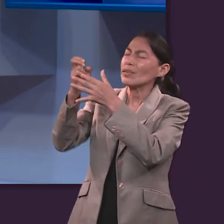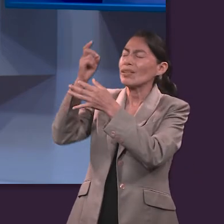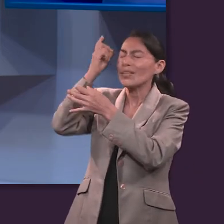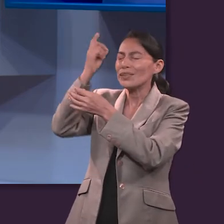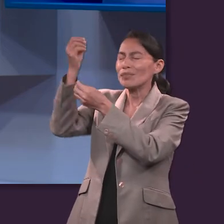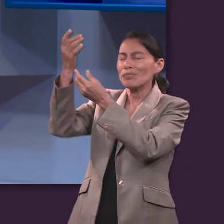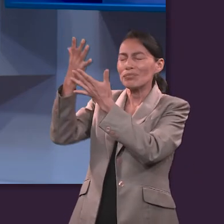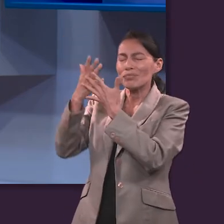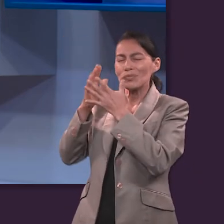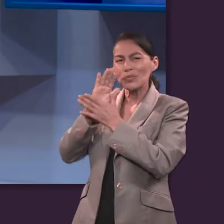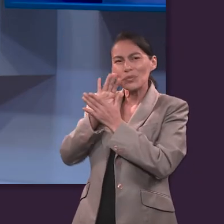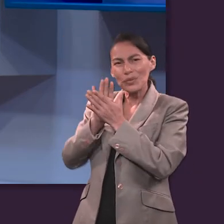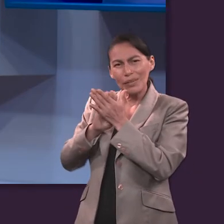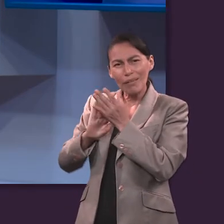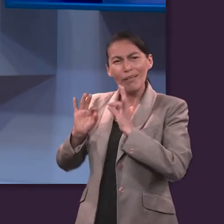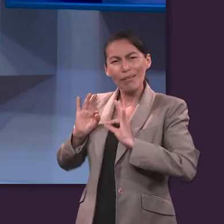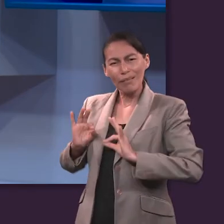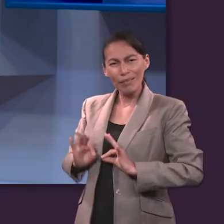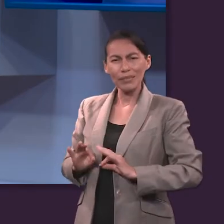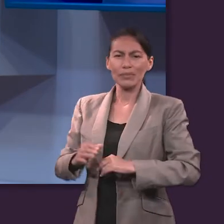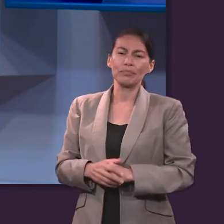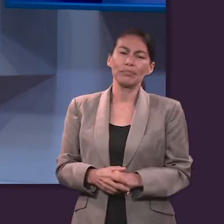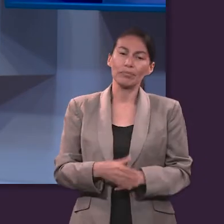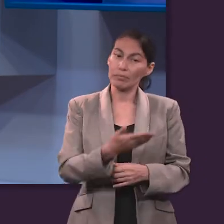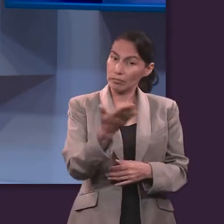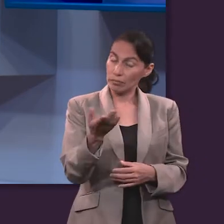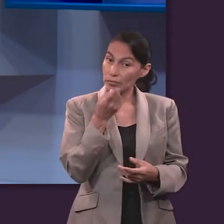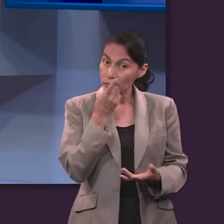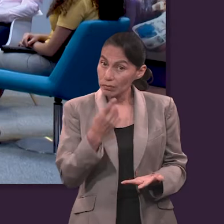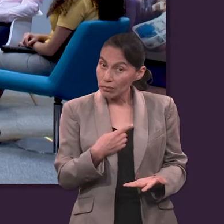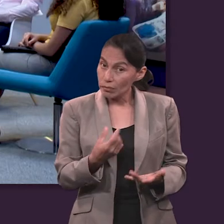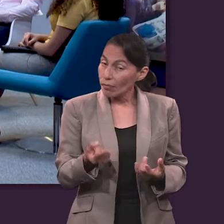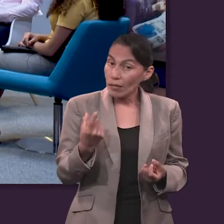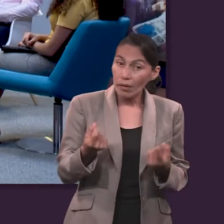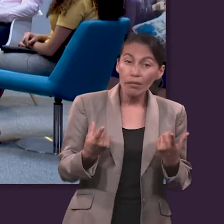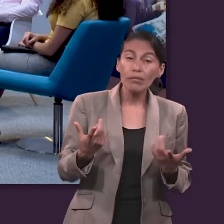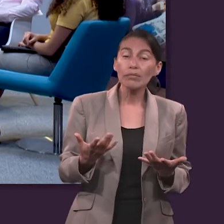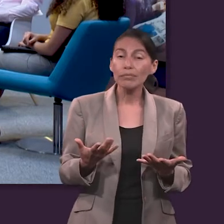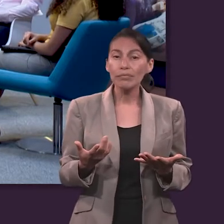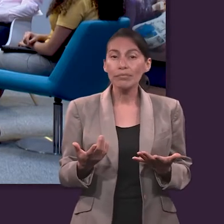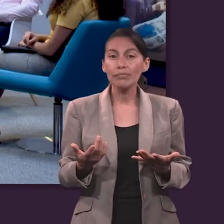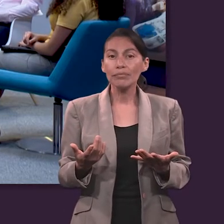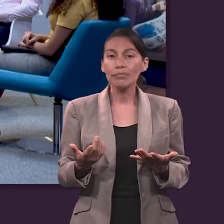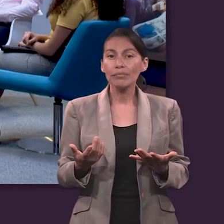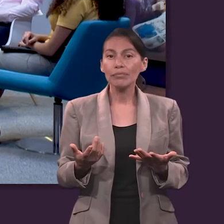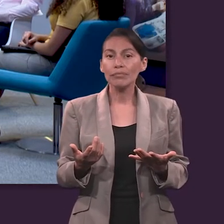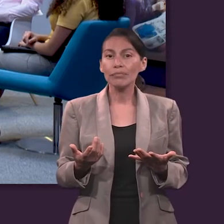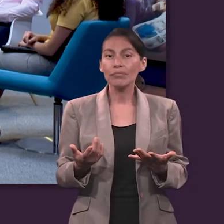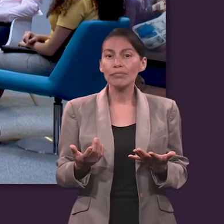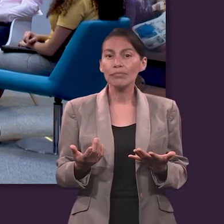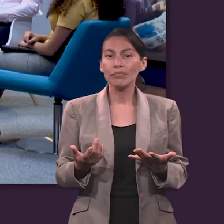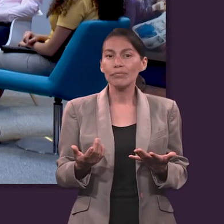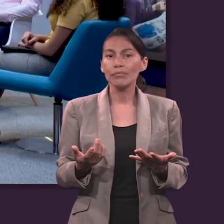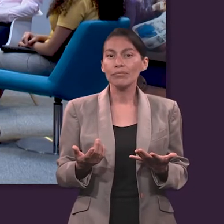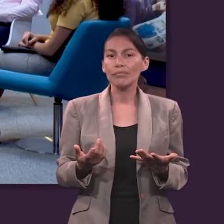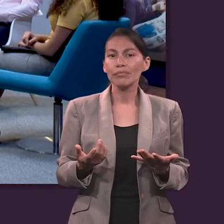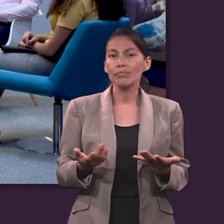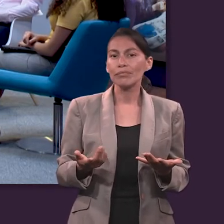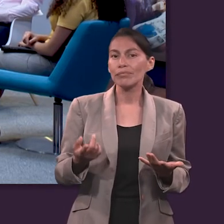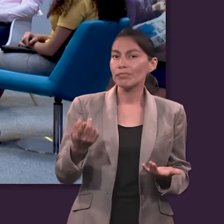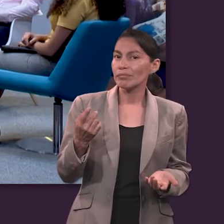no se apoderen de nosotros. ¿Alguien más quisiera añadir algo para cerrar esta sección?